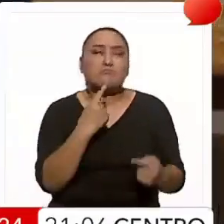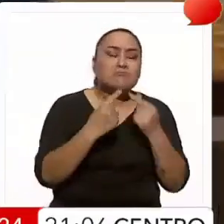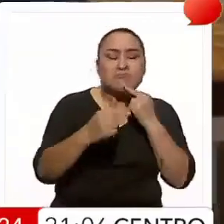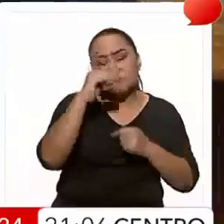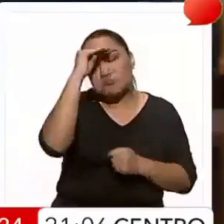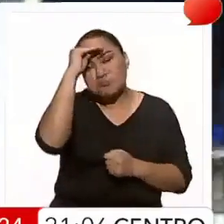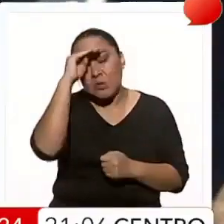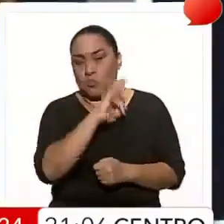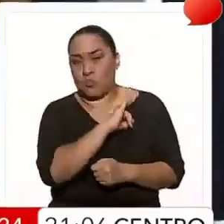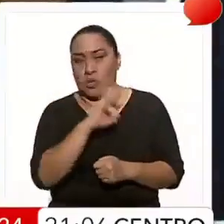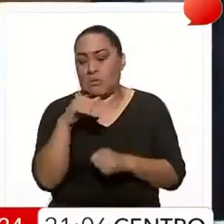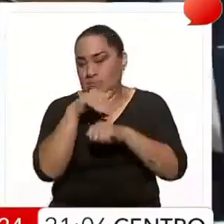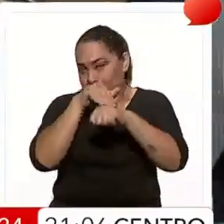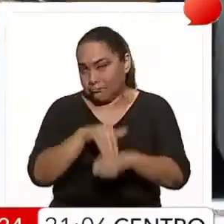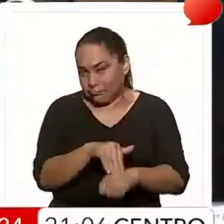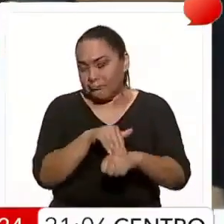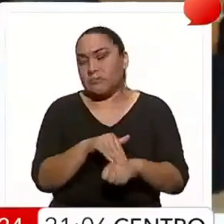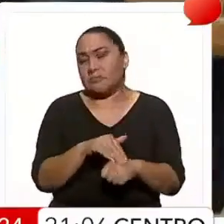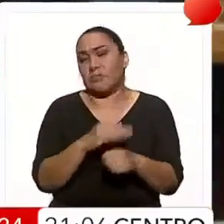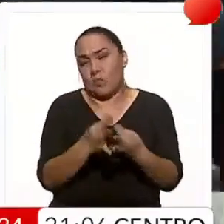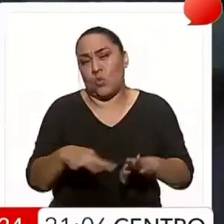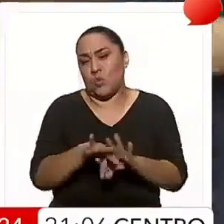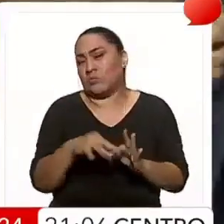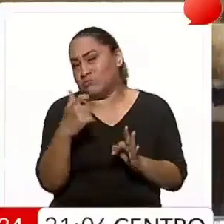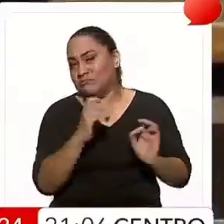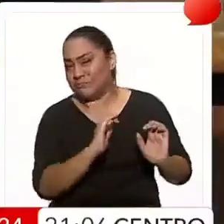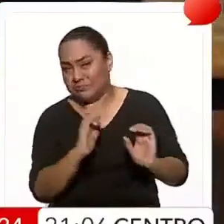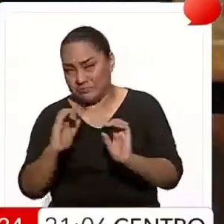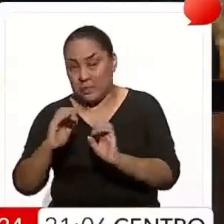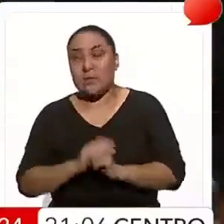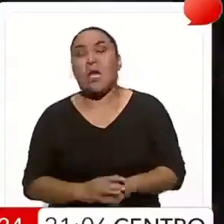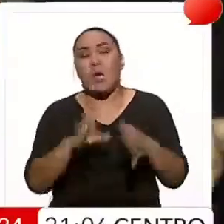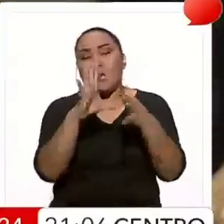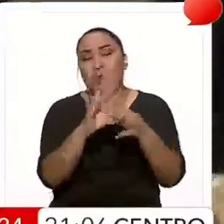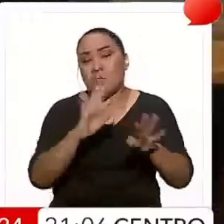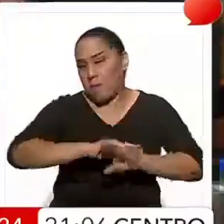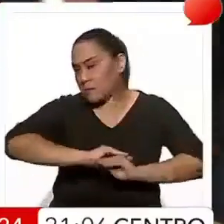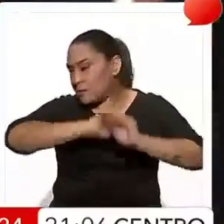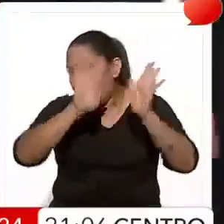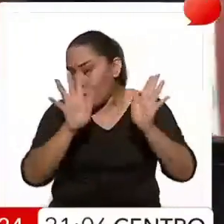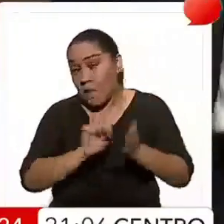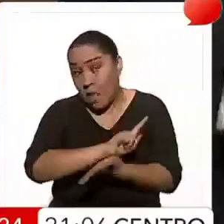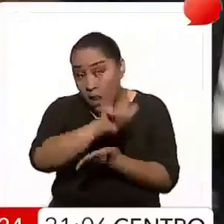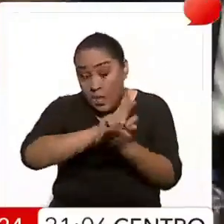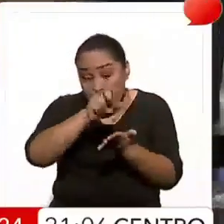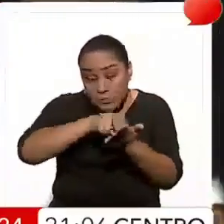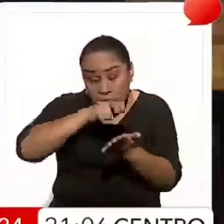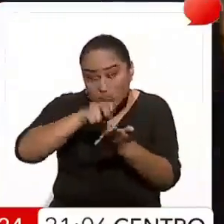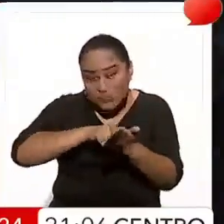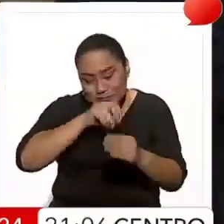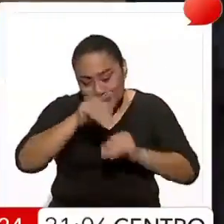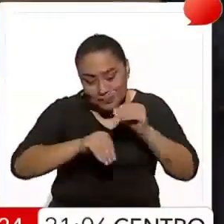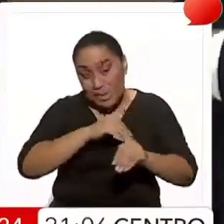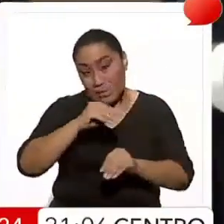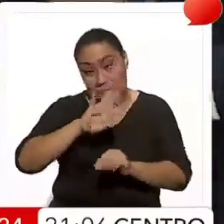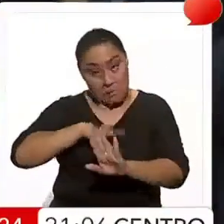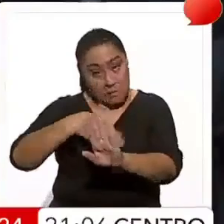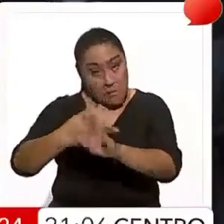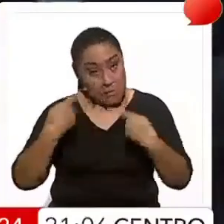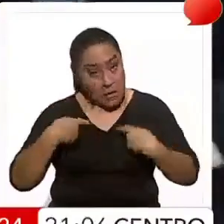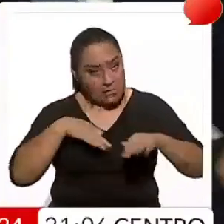para apegarse a los principios de austeridad. Los señalamientos fueron claros. La reforma no atentará contra los trabajadores,